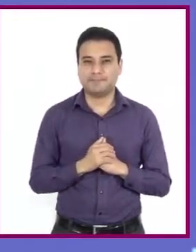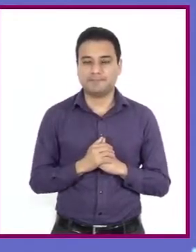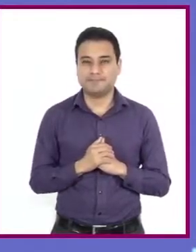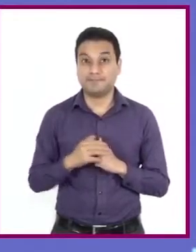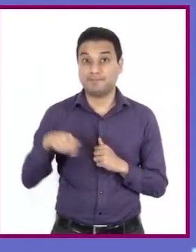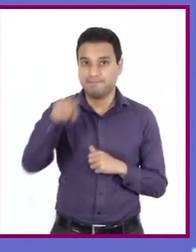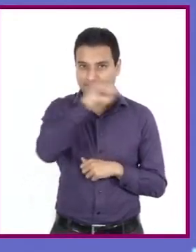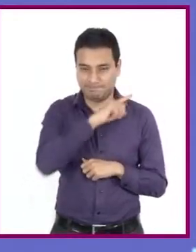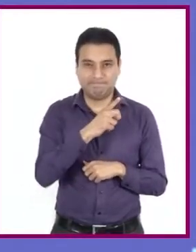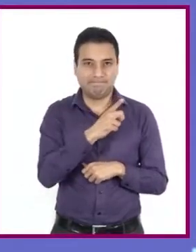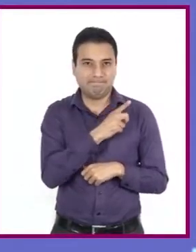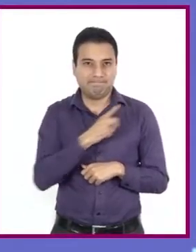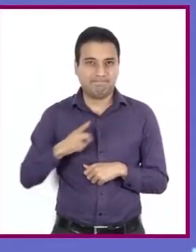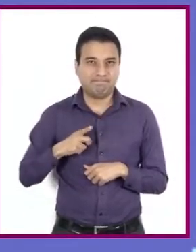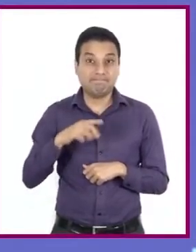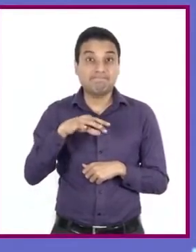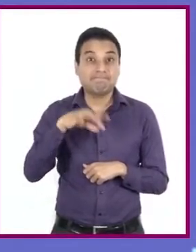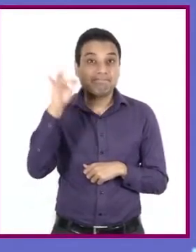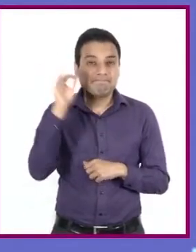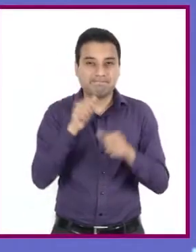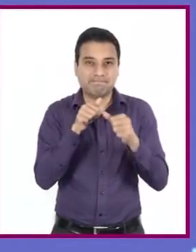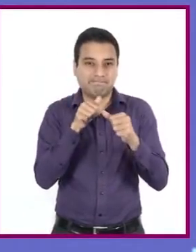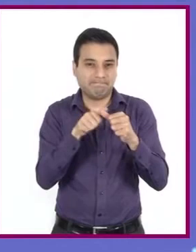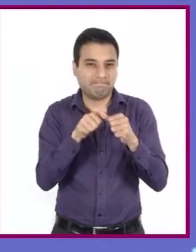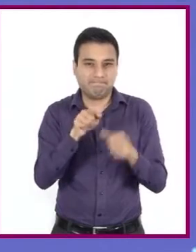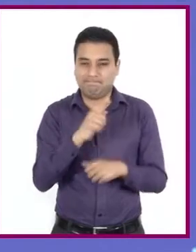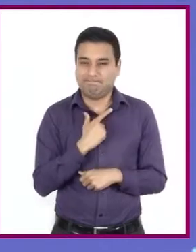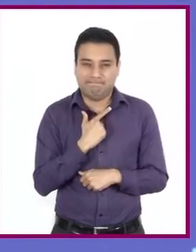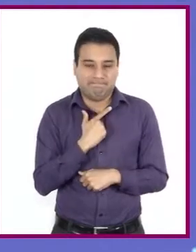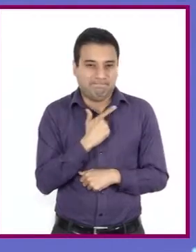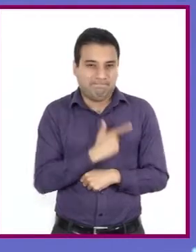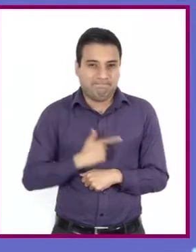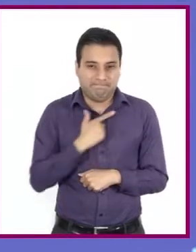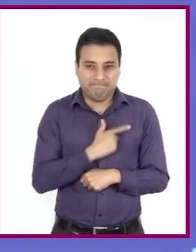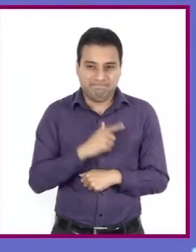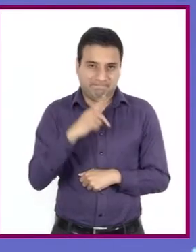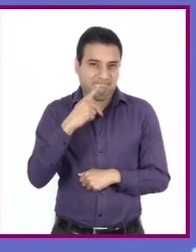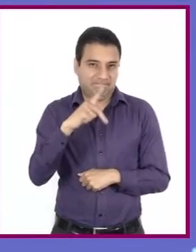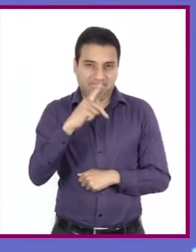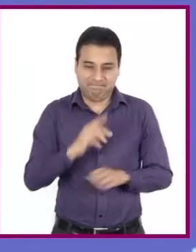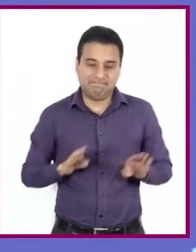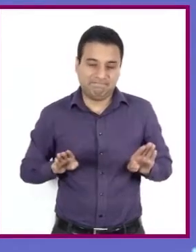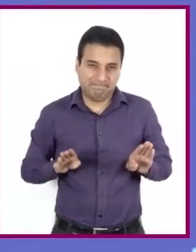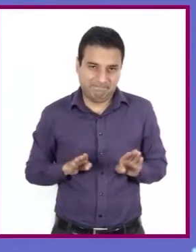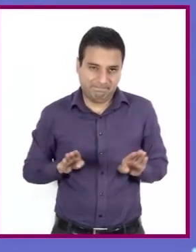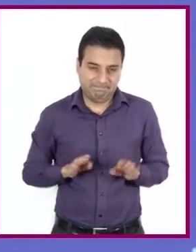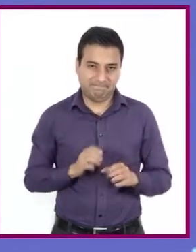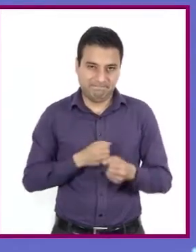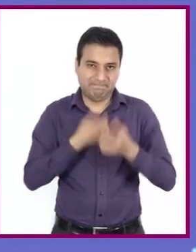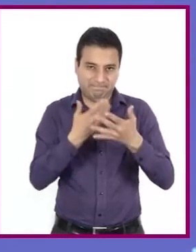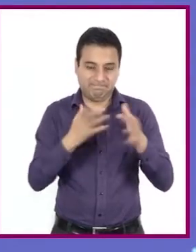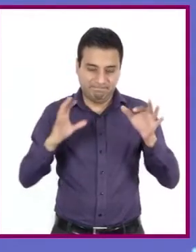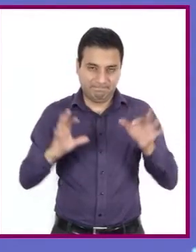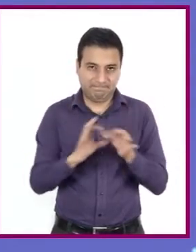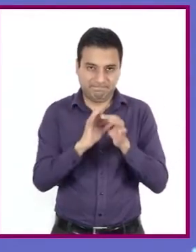ustedes deberán elegir las fuentes tipográficas que mejor se adapten a su misión poética. Primer